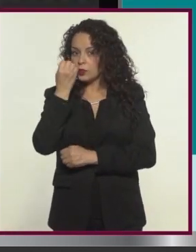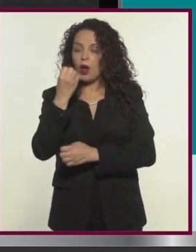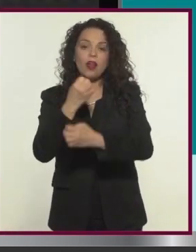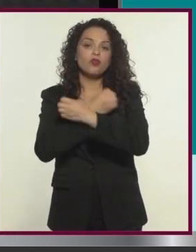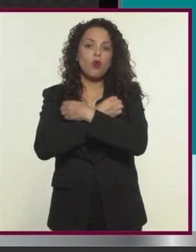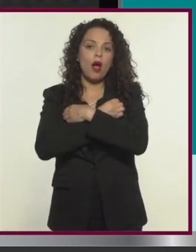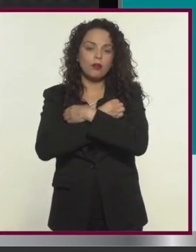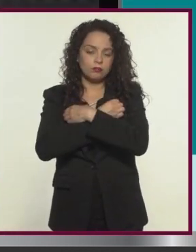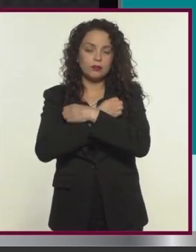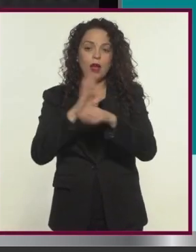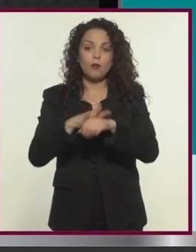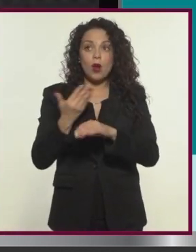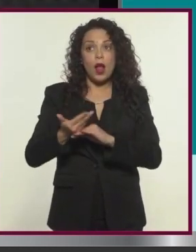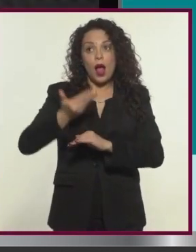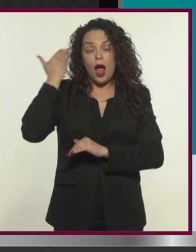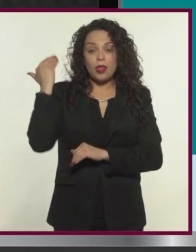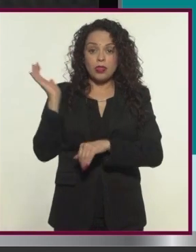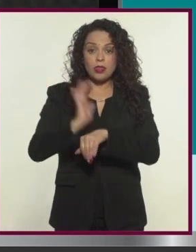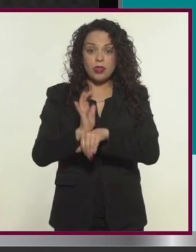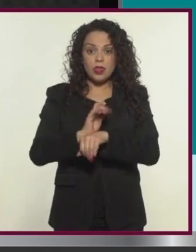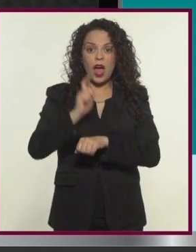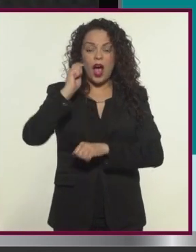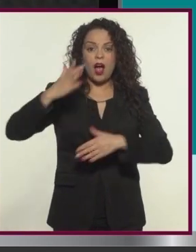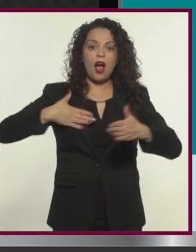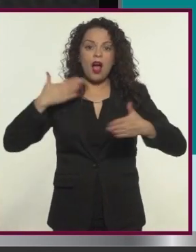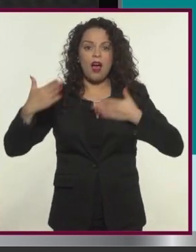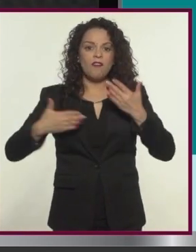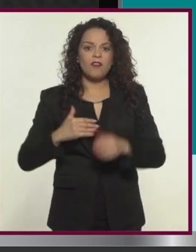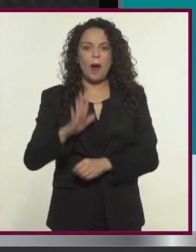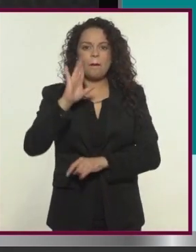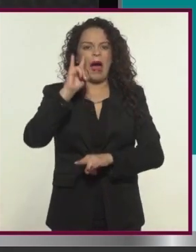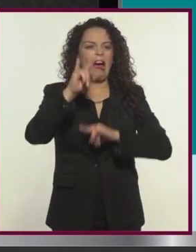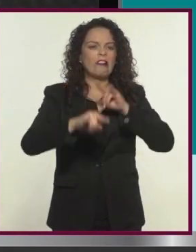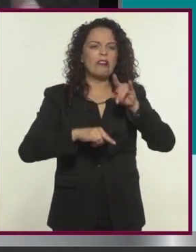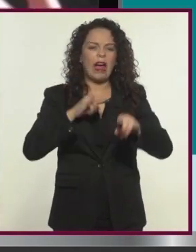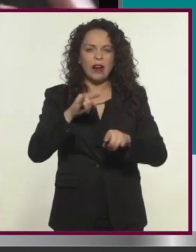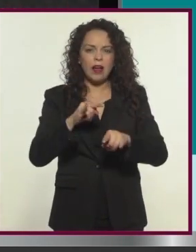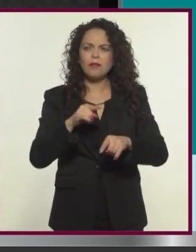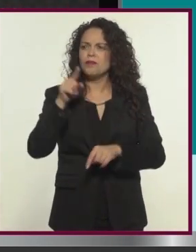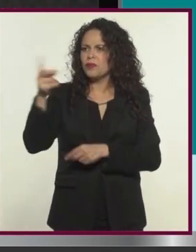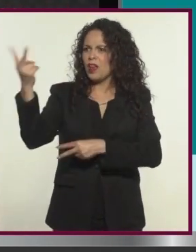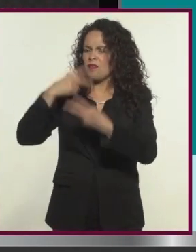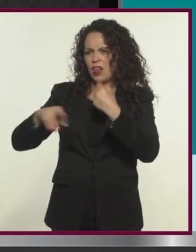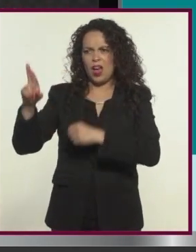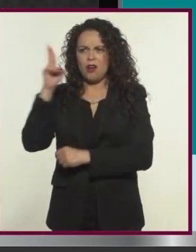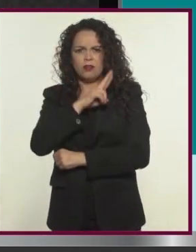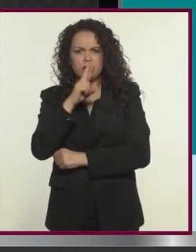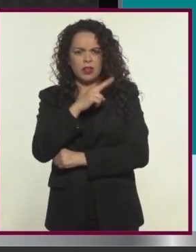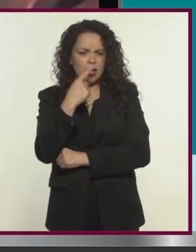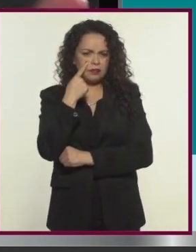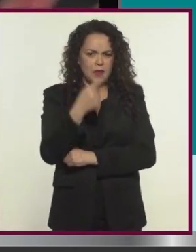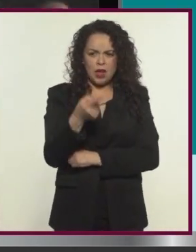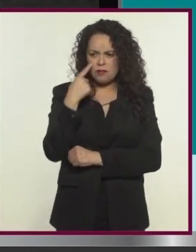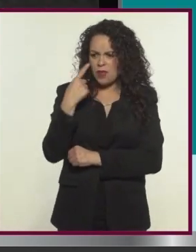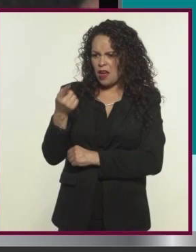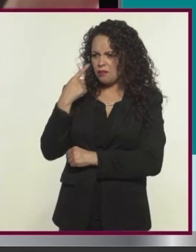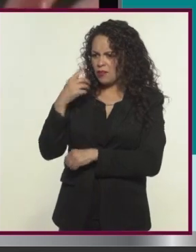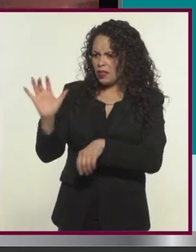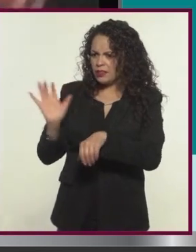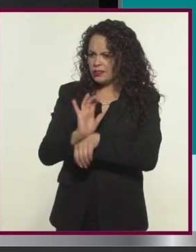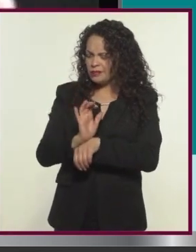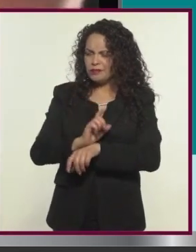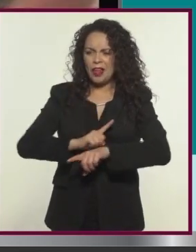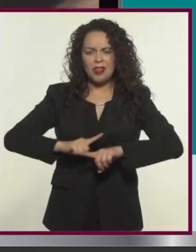cine se le veía como un entretenimiento, incluso por ahí se llegó a decir que era un entretenimiento de feria. Entonces llegan estos cuates, llegan los rusos y empiezan a ver el